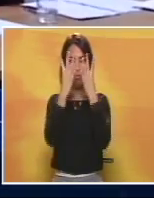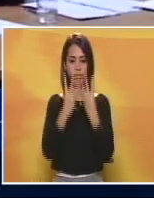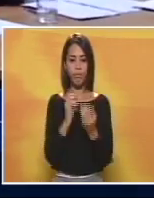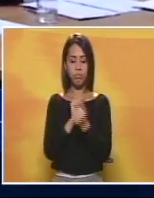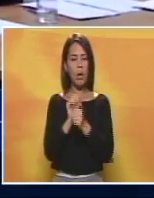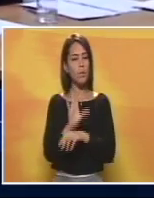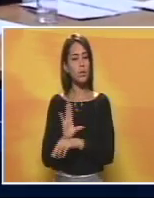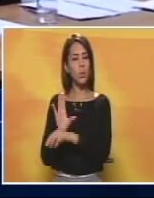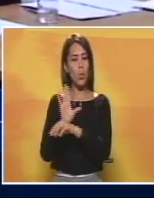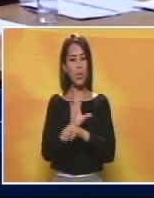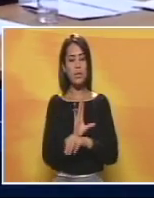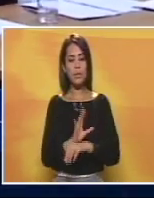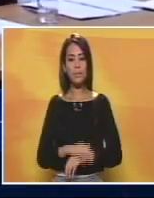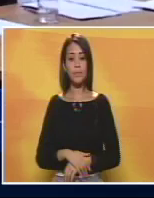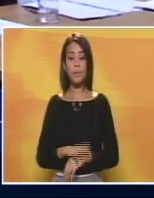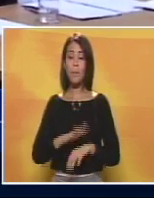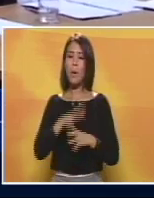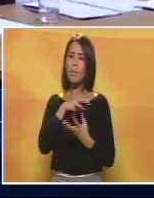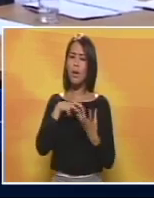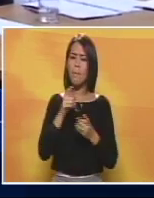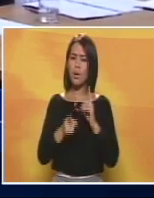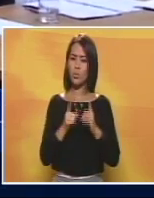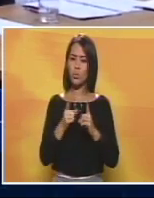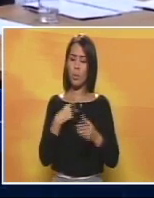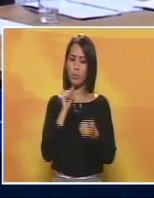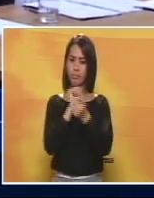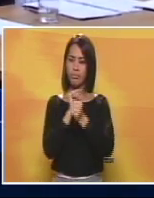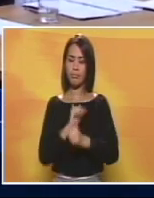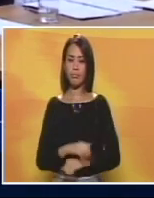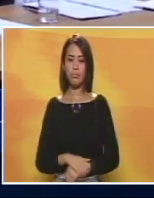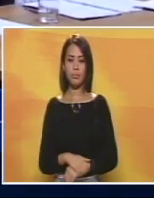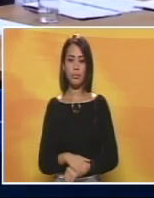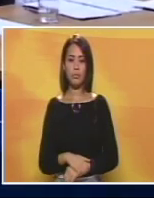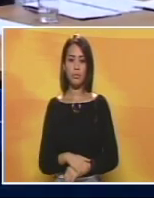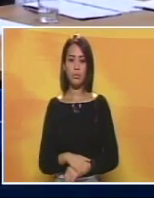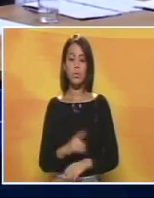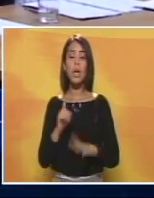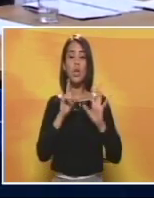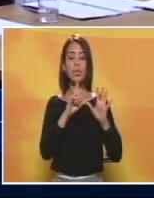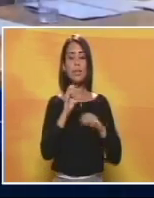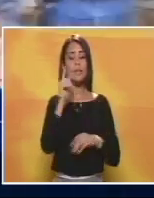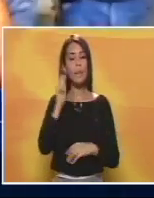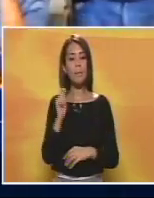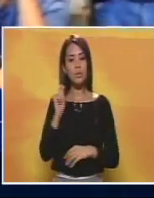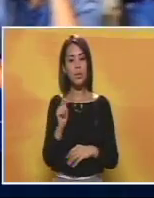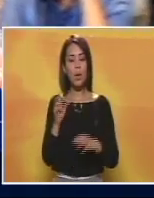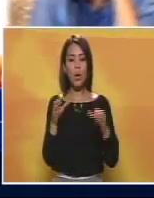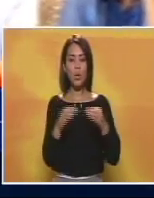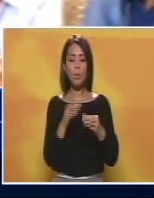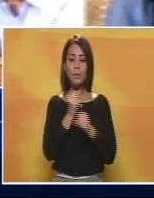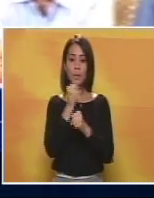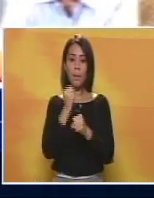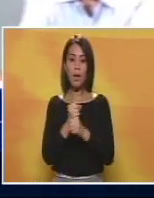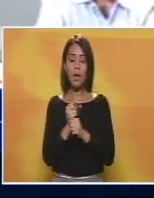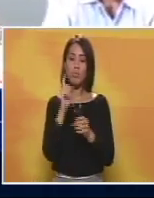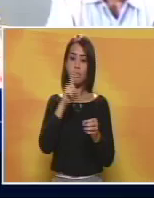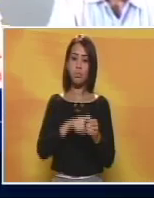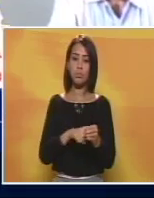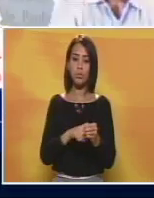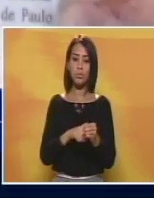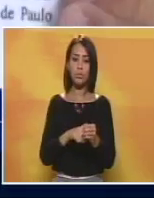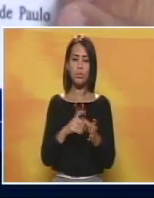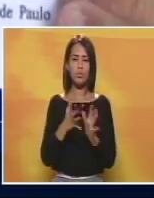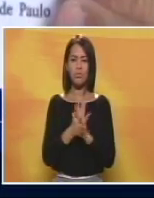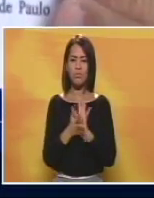seguridad y ante los inconvenientes generados por su detención. Por otra parte, los 60 diputados del Partido de los Trabajadores incorporarán una